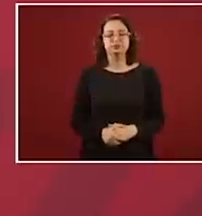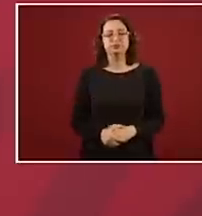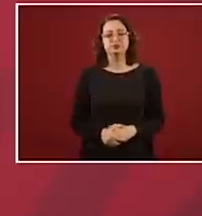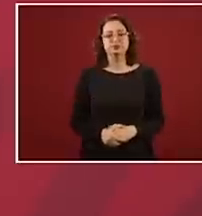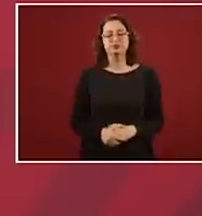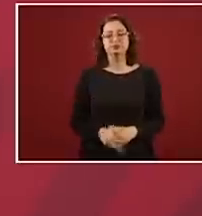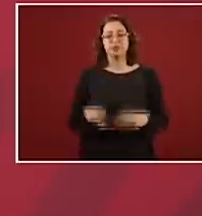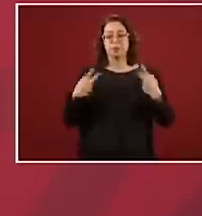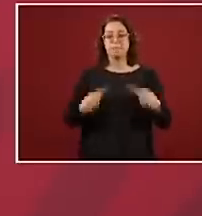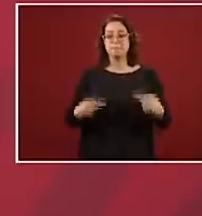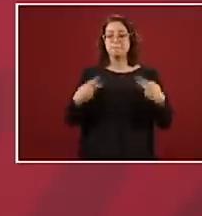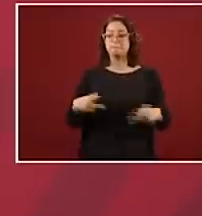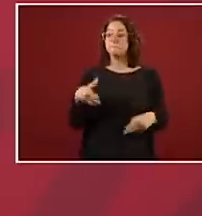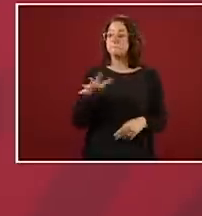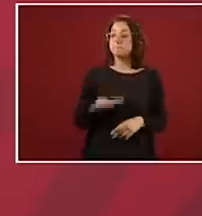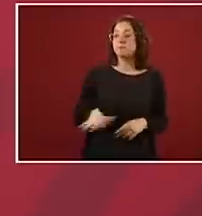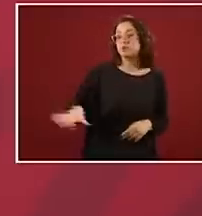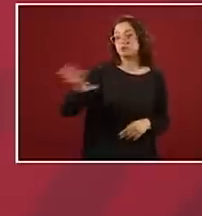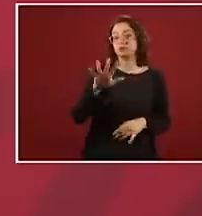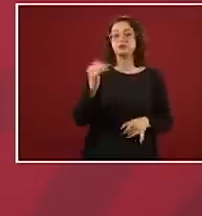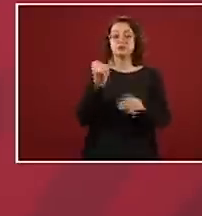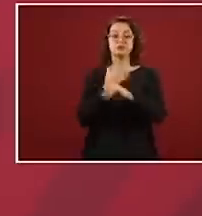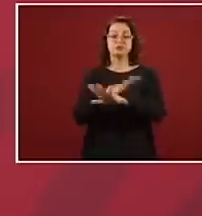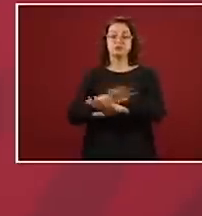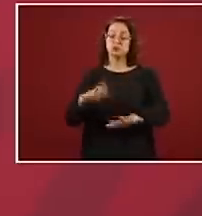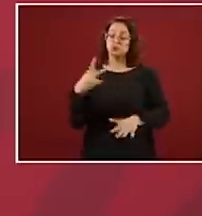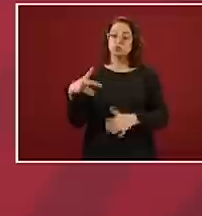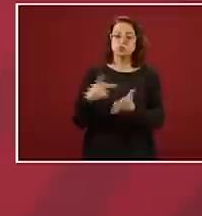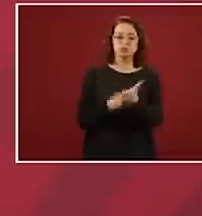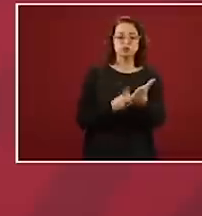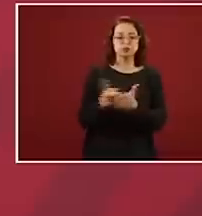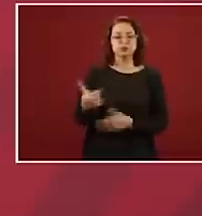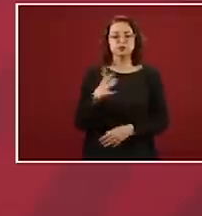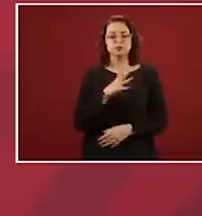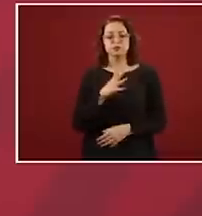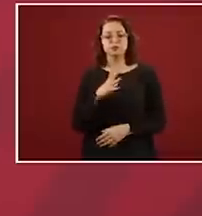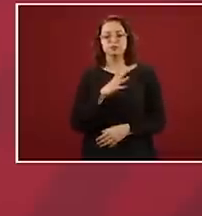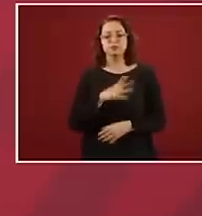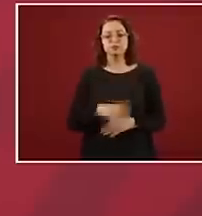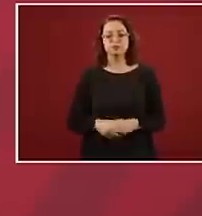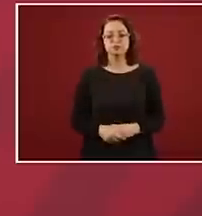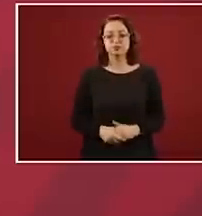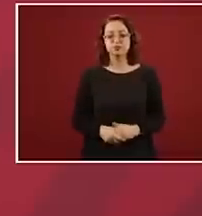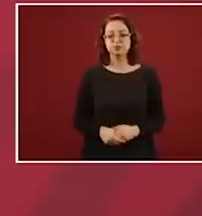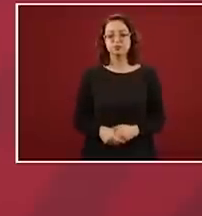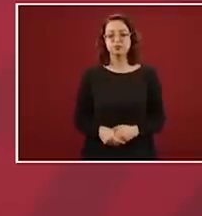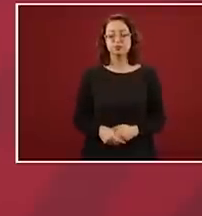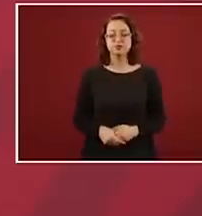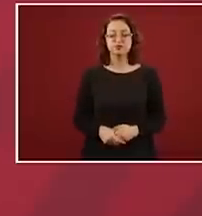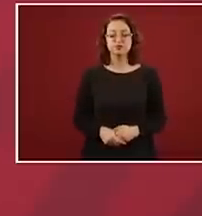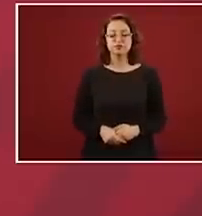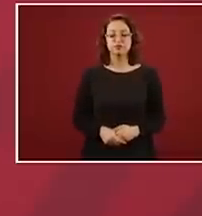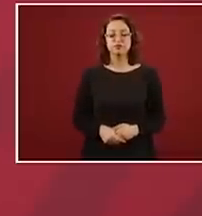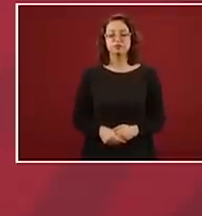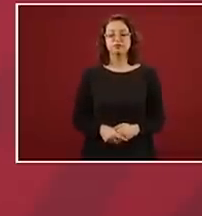El pueblo tiene derecho a estar informado. A ver, el folleto, ¿por qué no vas pasando las